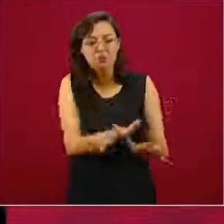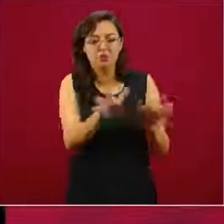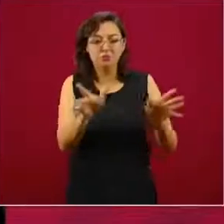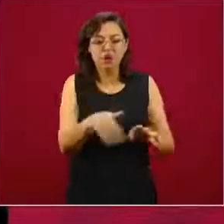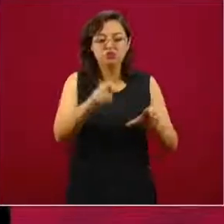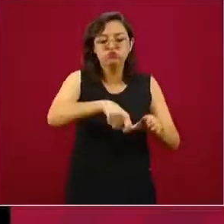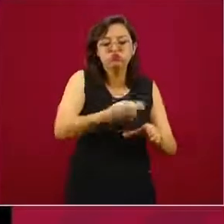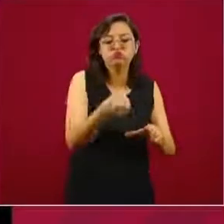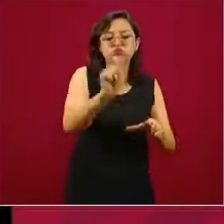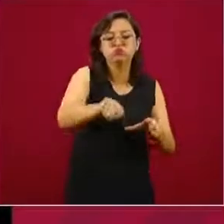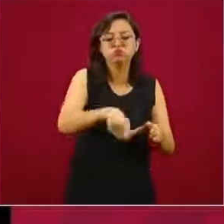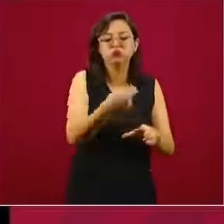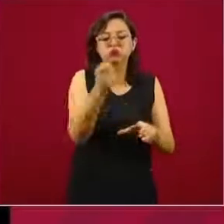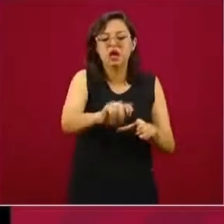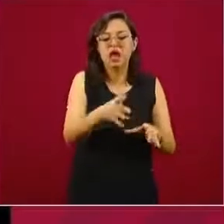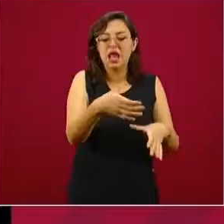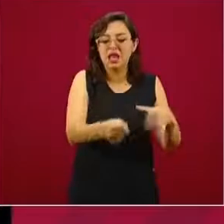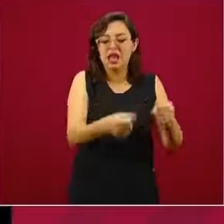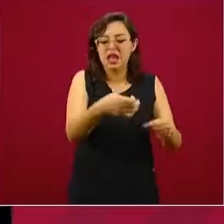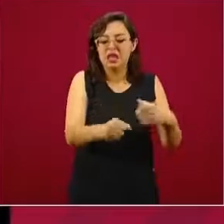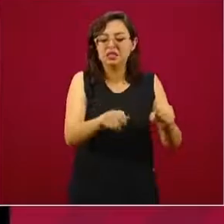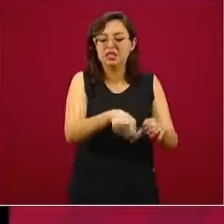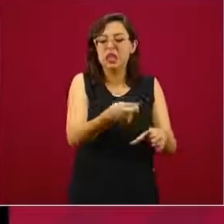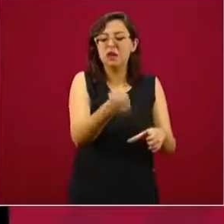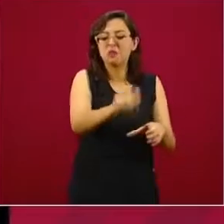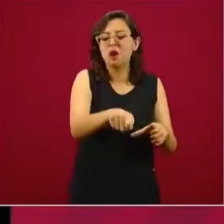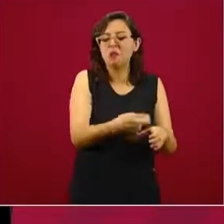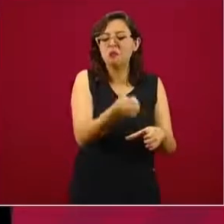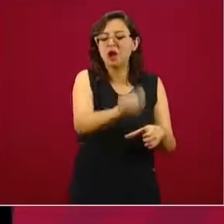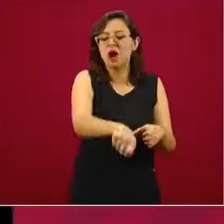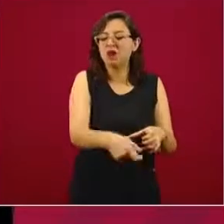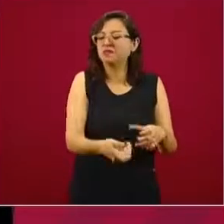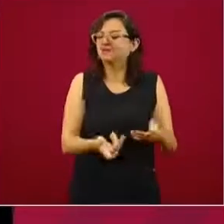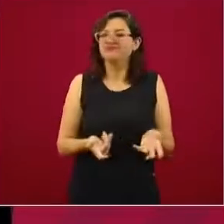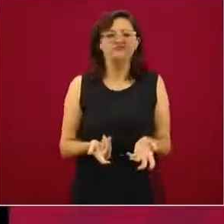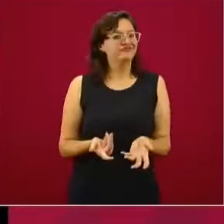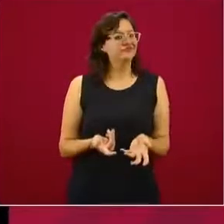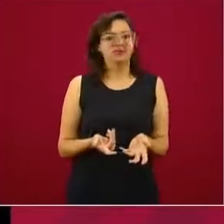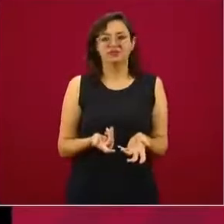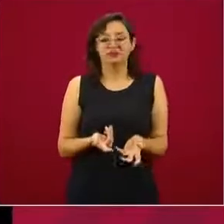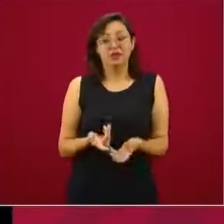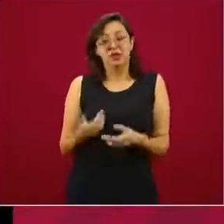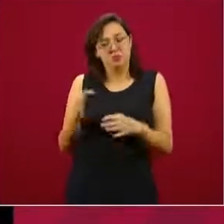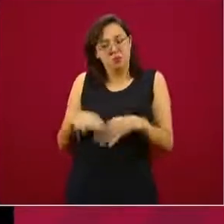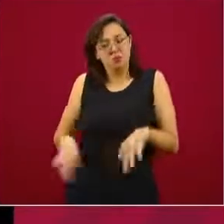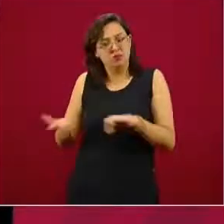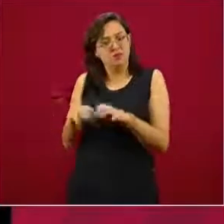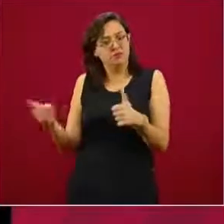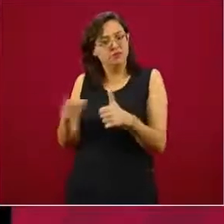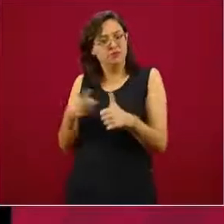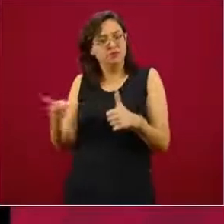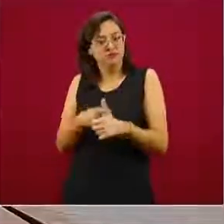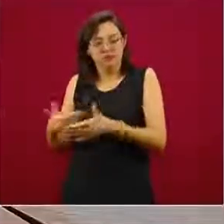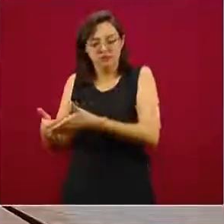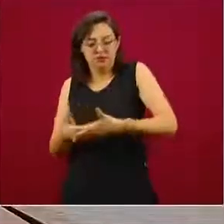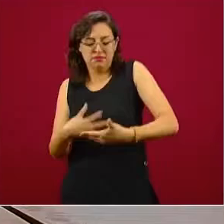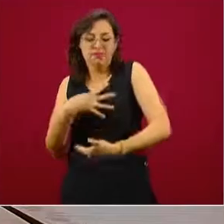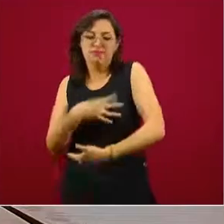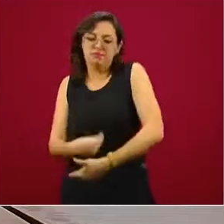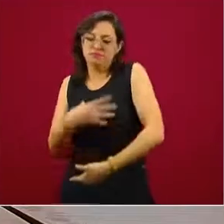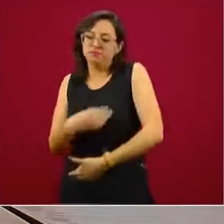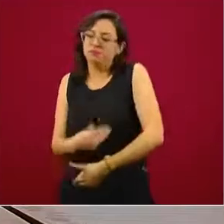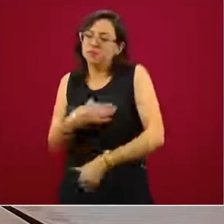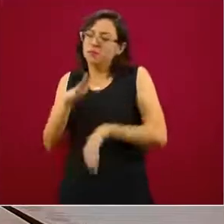los sucedáneos de la leche, que es como se conocen también, para que no disminuyan el estímulo para tener